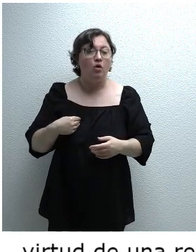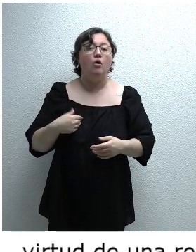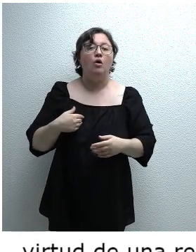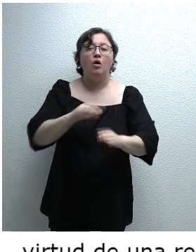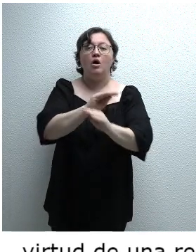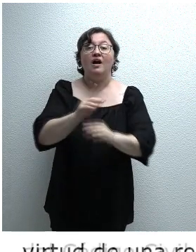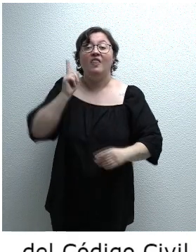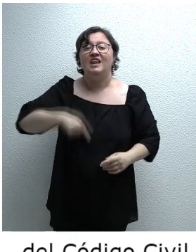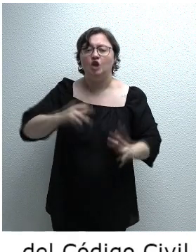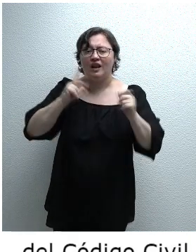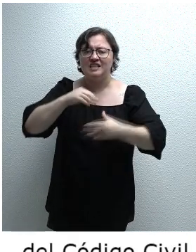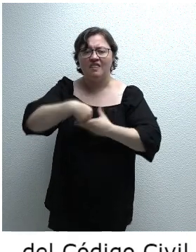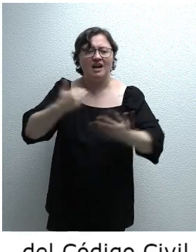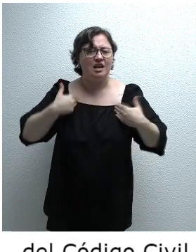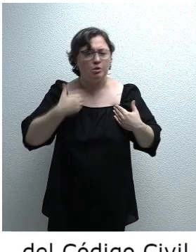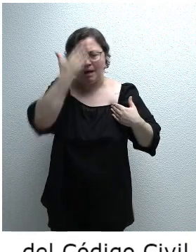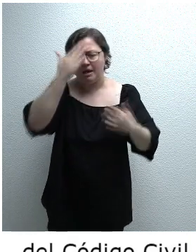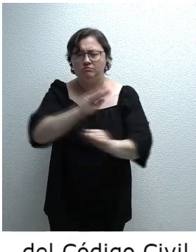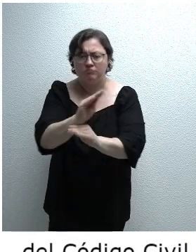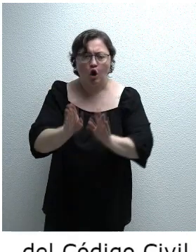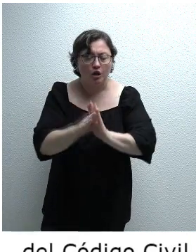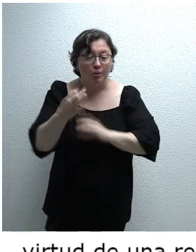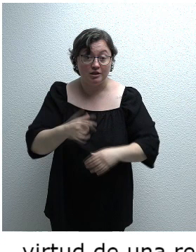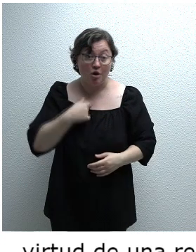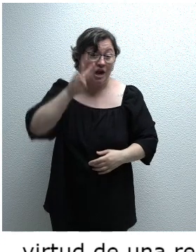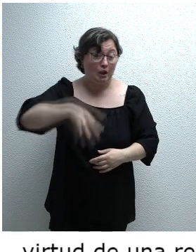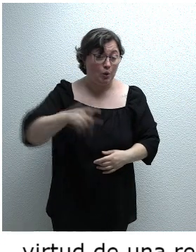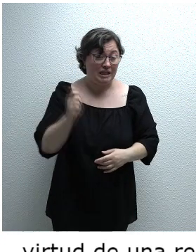los directores de residencias? En Cataluña